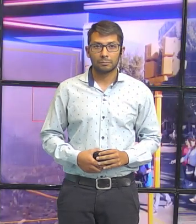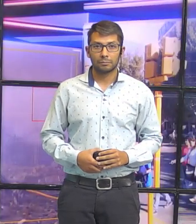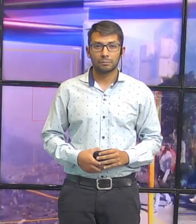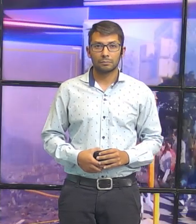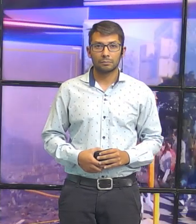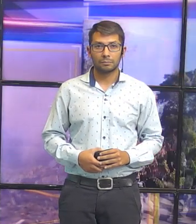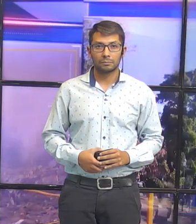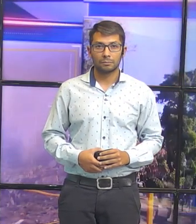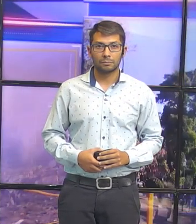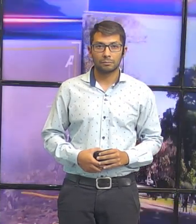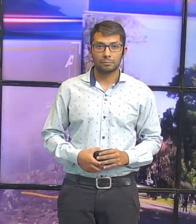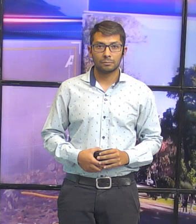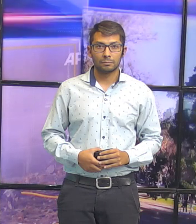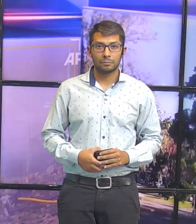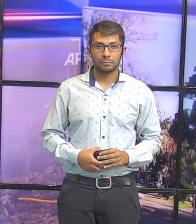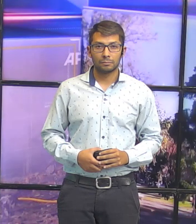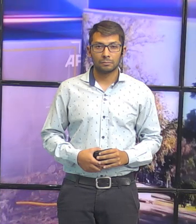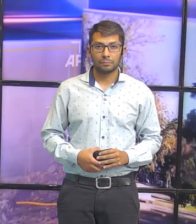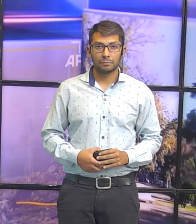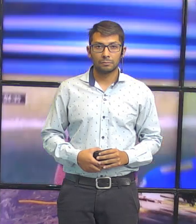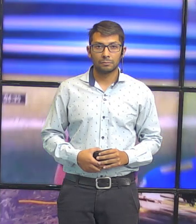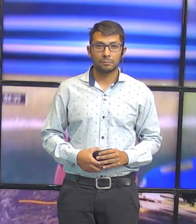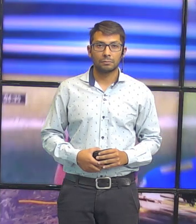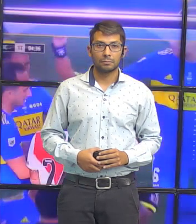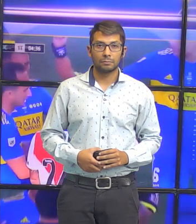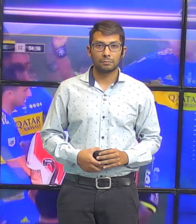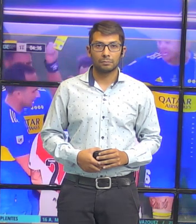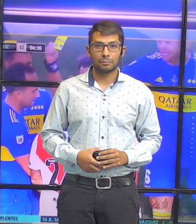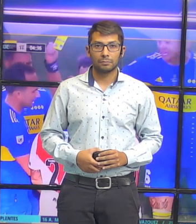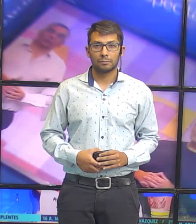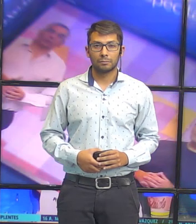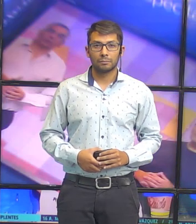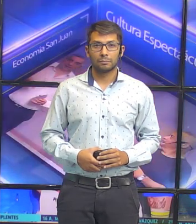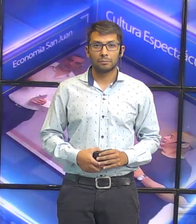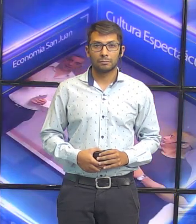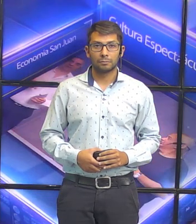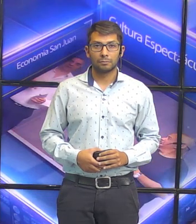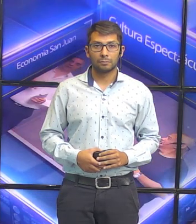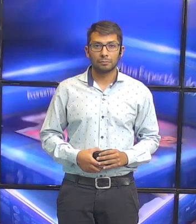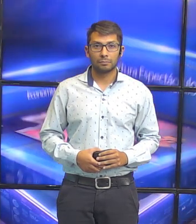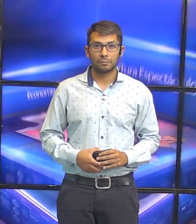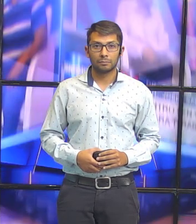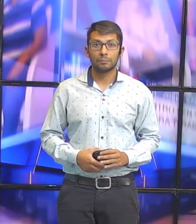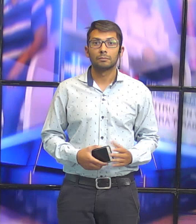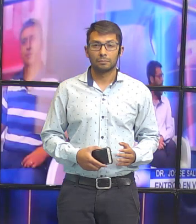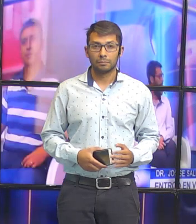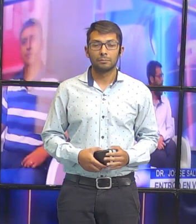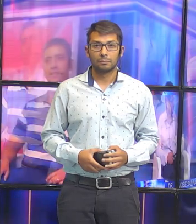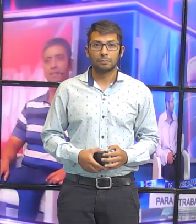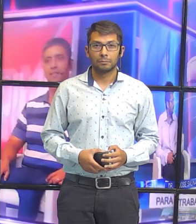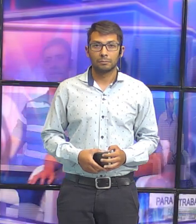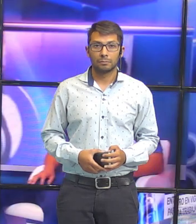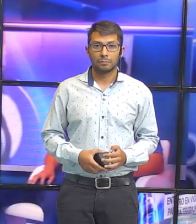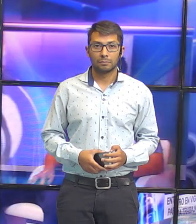un Bono lo ideal en estas cosas siempre es que estas cosas se discutan en el marco de las paritarias entre los